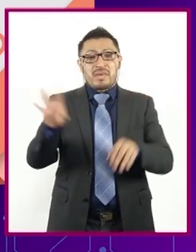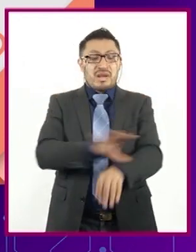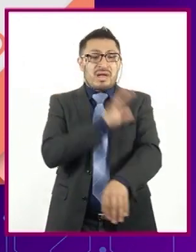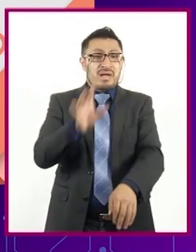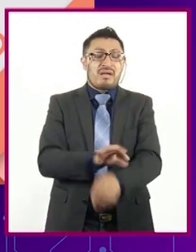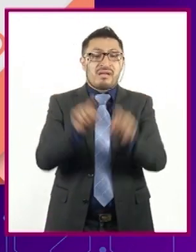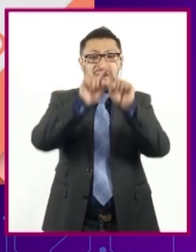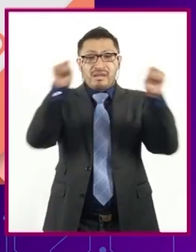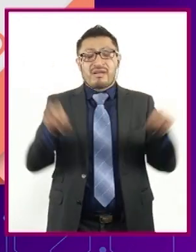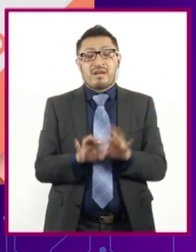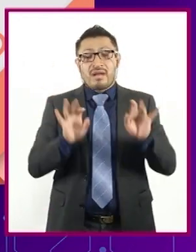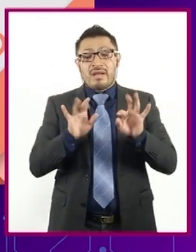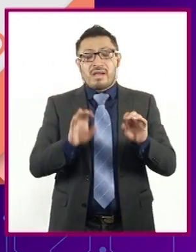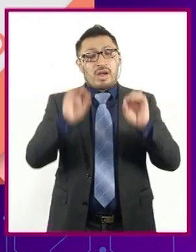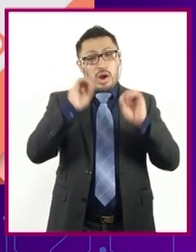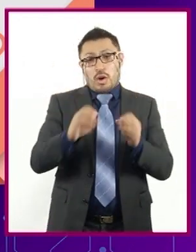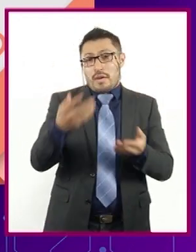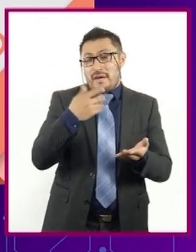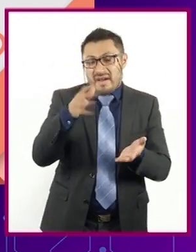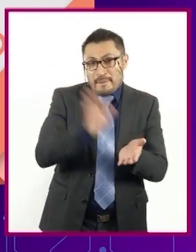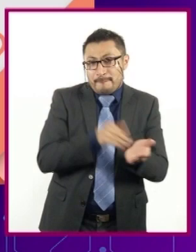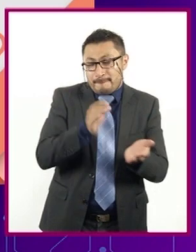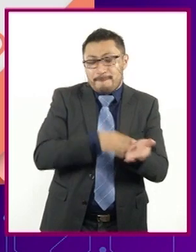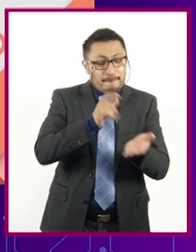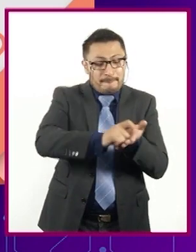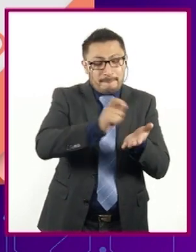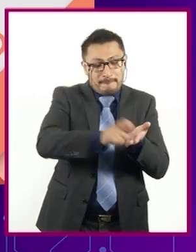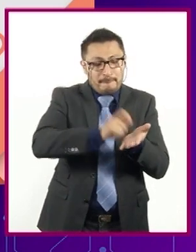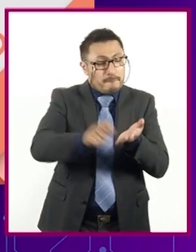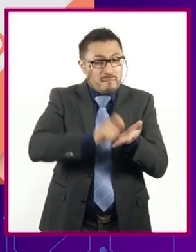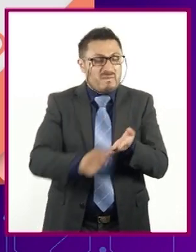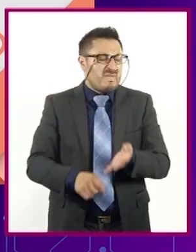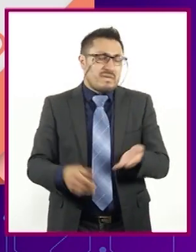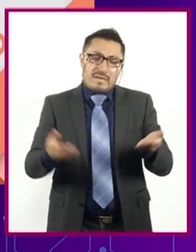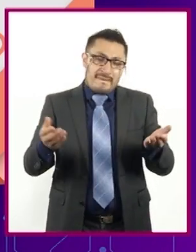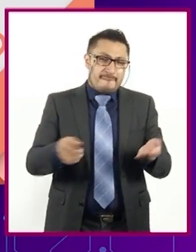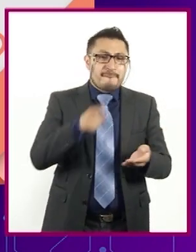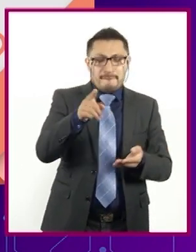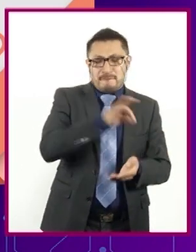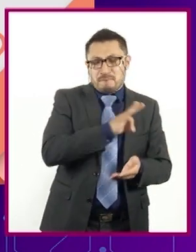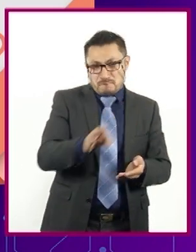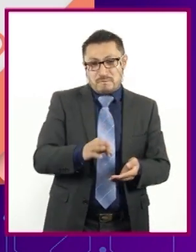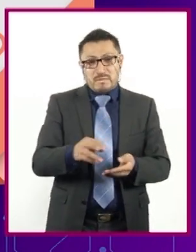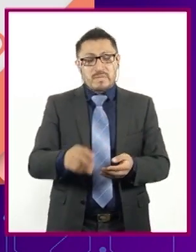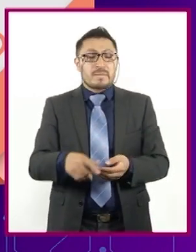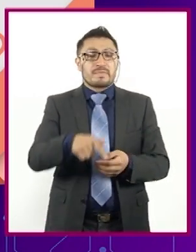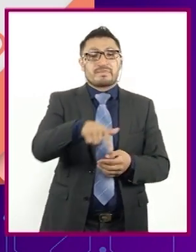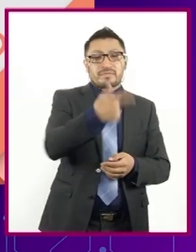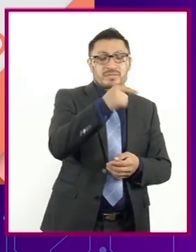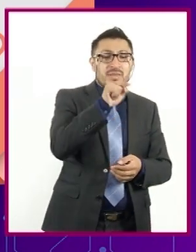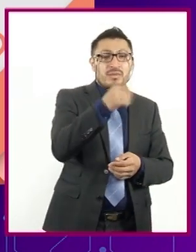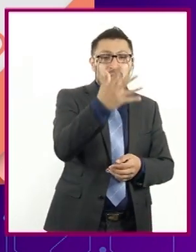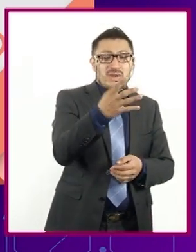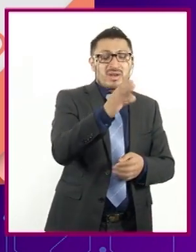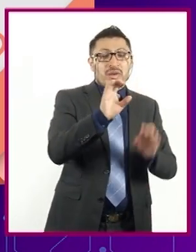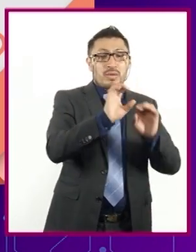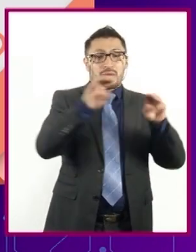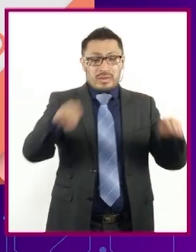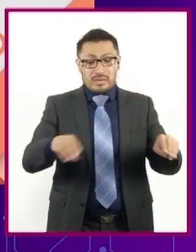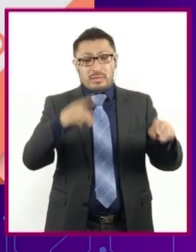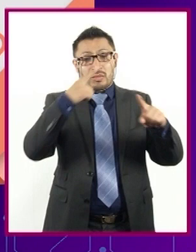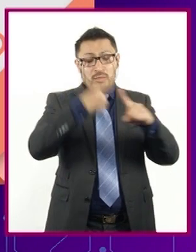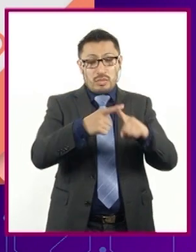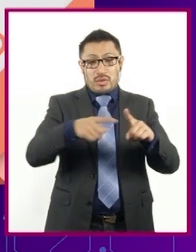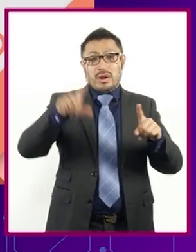bien escritas a mano en la mitad de una hoja tamaño carta que puede ser de 12.5 por